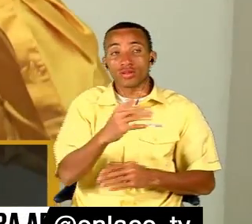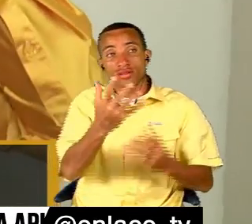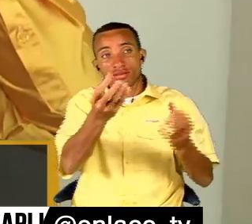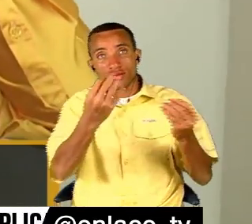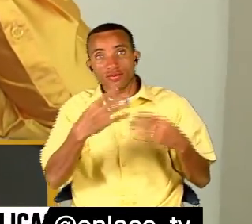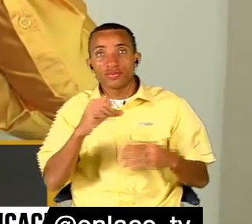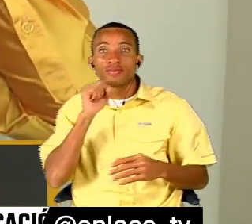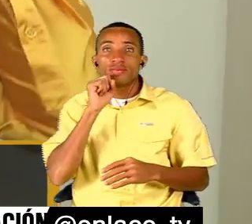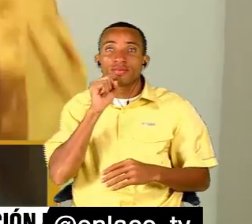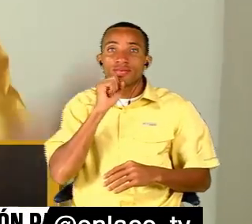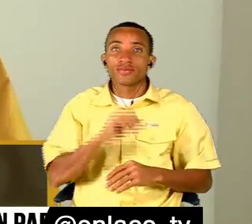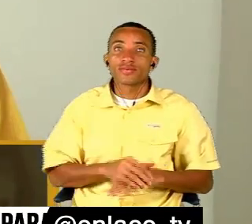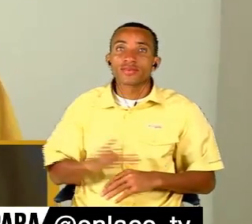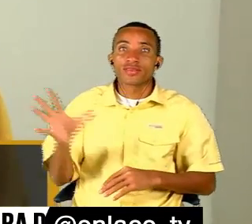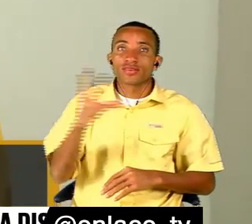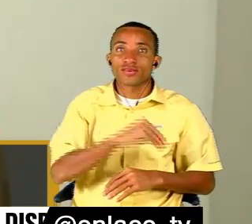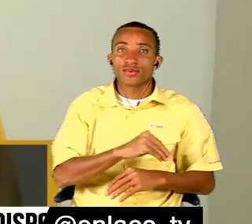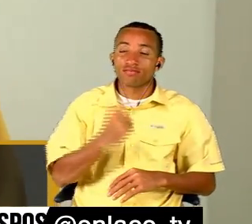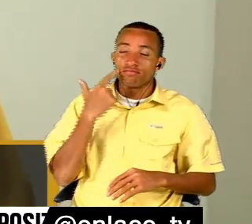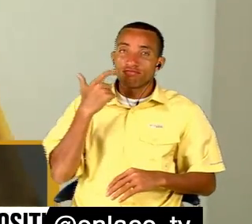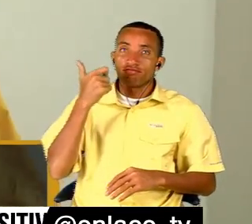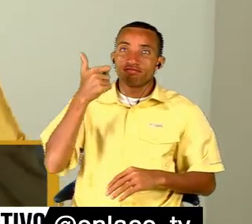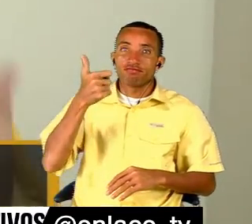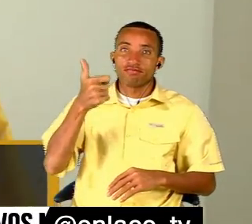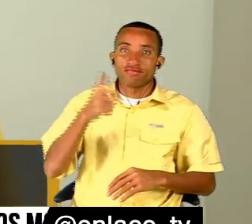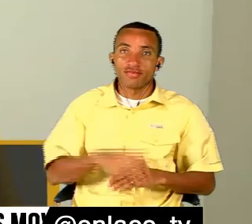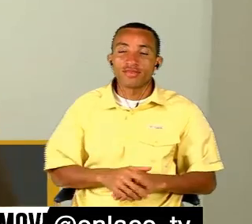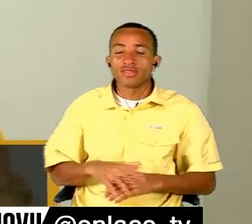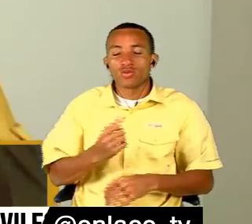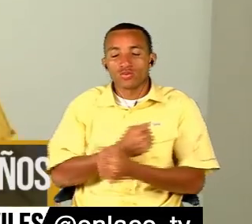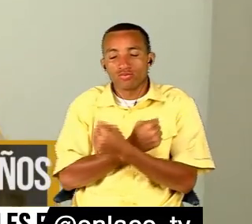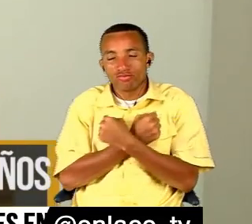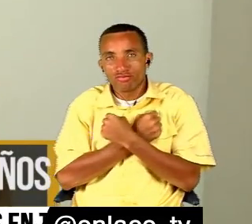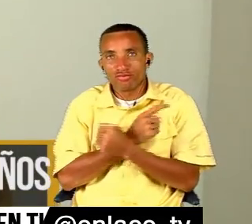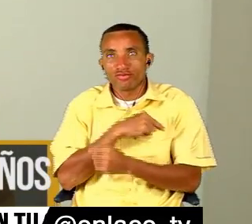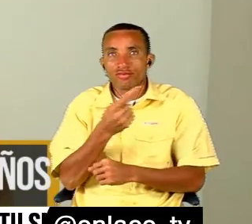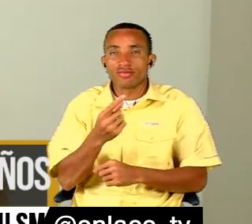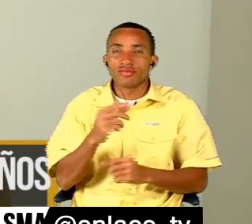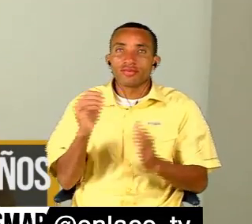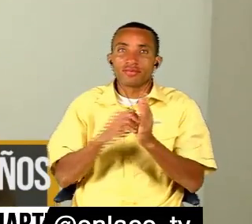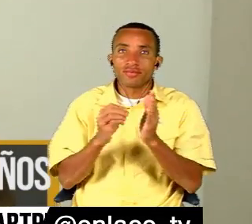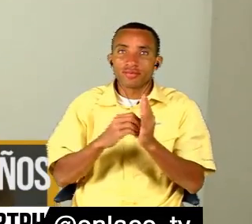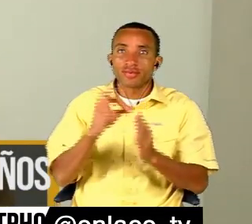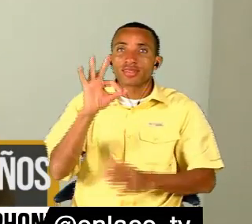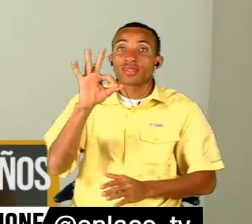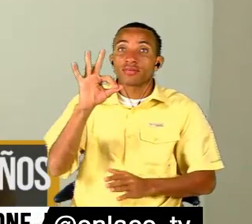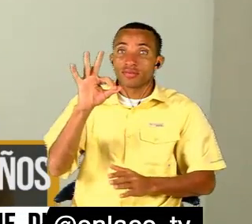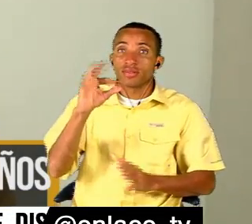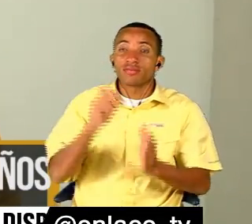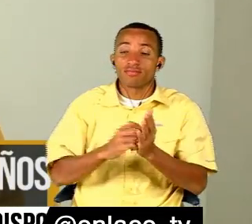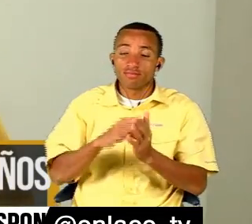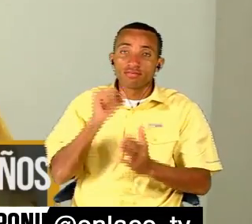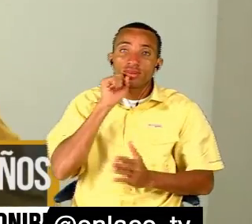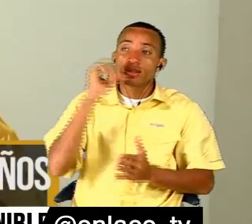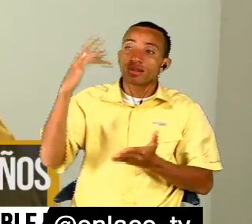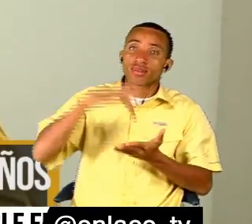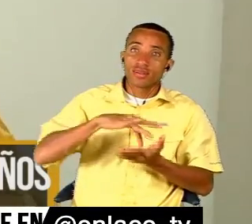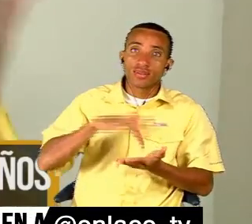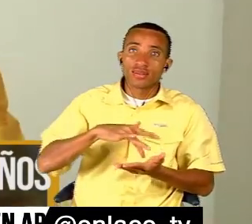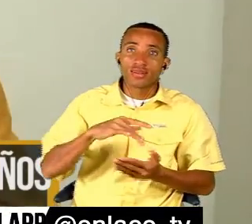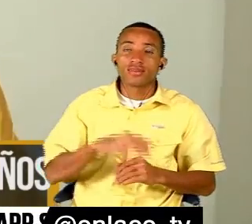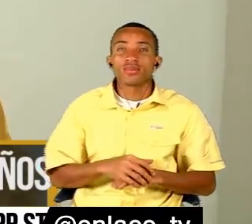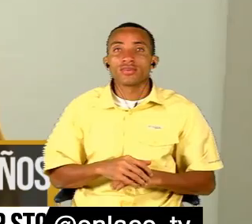Barranca Bermeja se portó excelente conmigo. Es un cariño impresionante. Es la tercera vez que vengo a Barranca Bermeja y